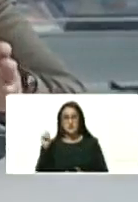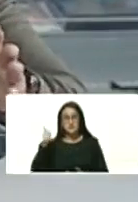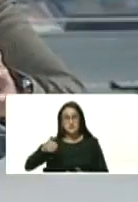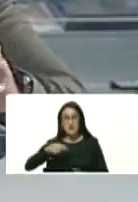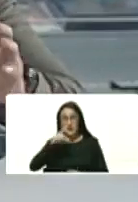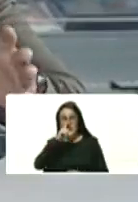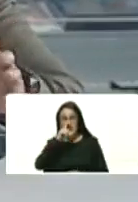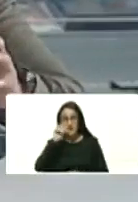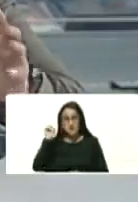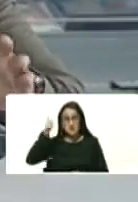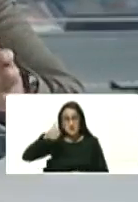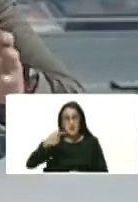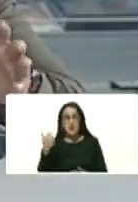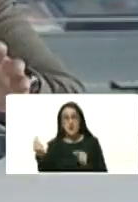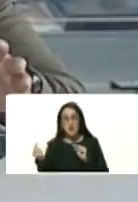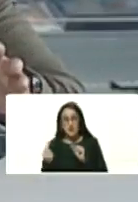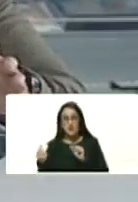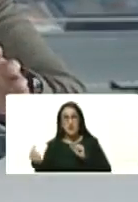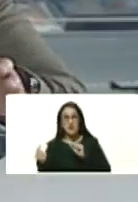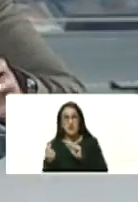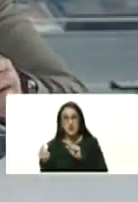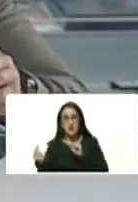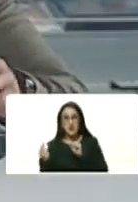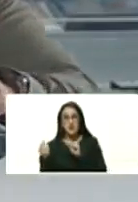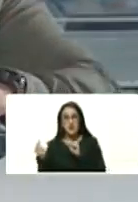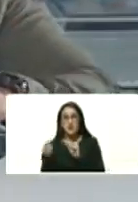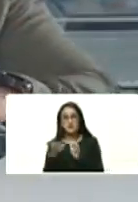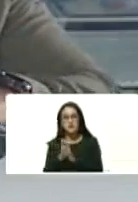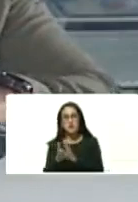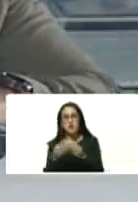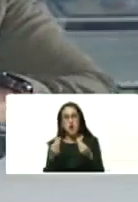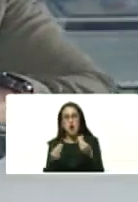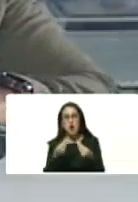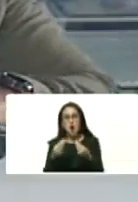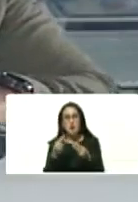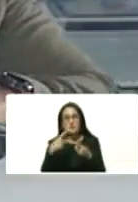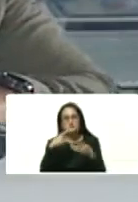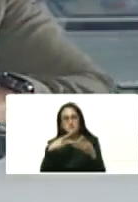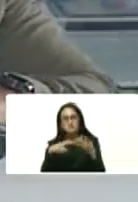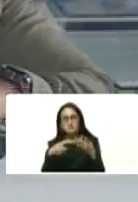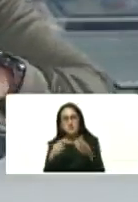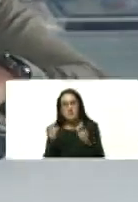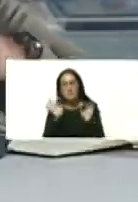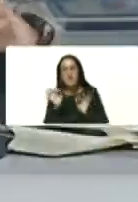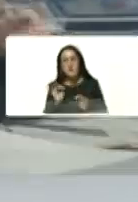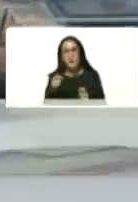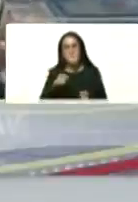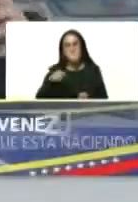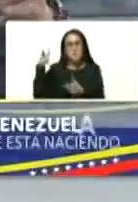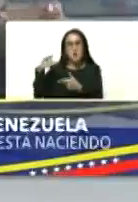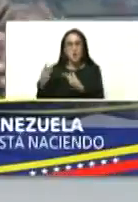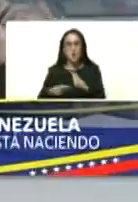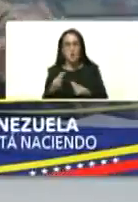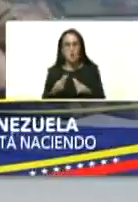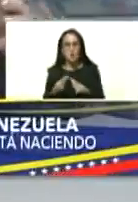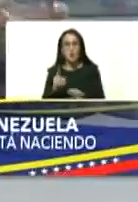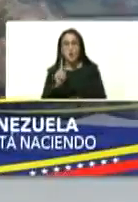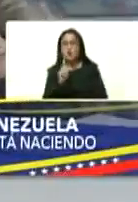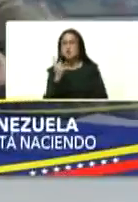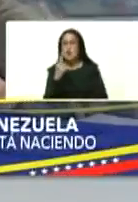el país hubo debates y debates y debates acerca de cómo diversificar las exportaciones, acerca de cómo no solamente